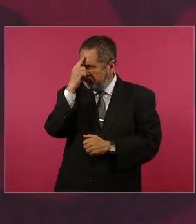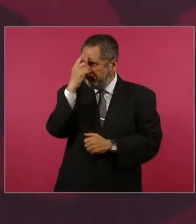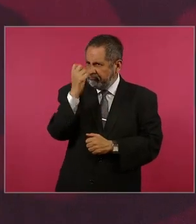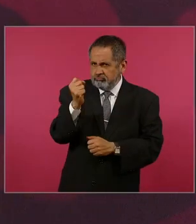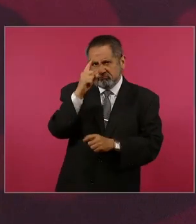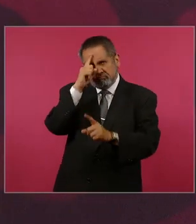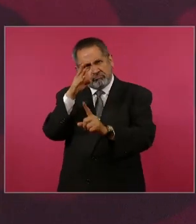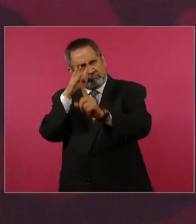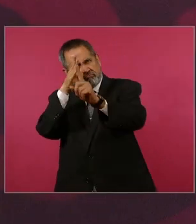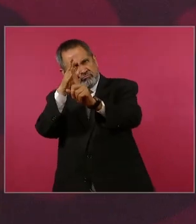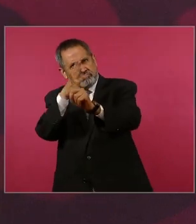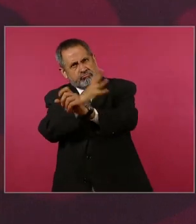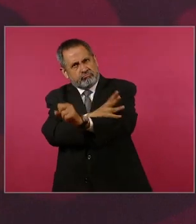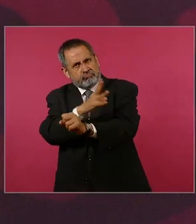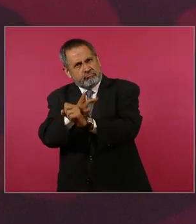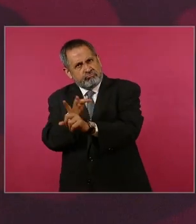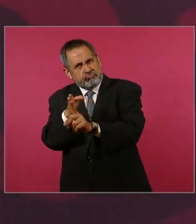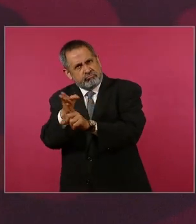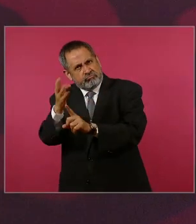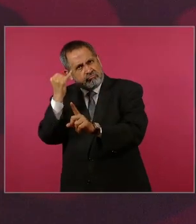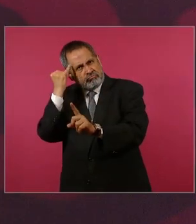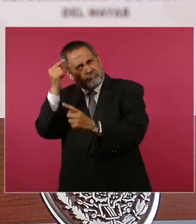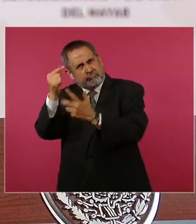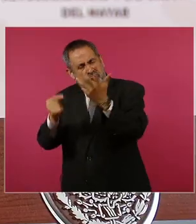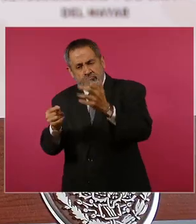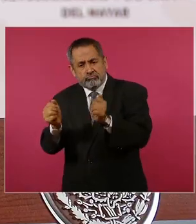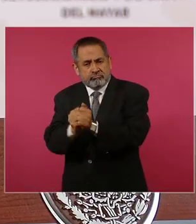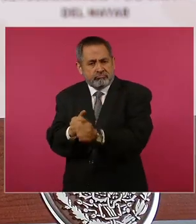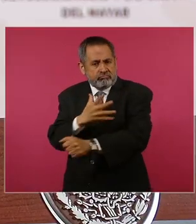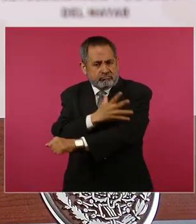con principios, con ideales, honesta.